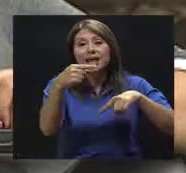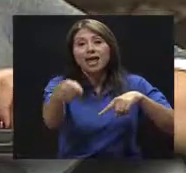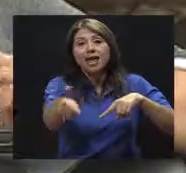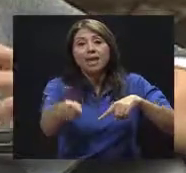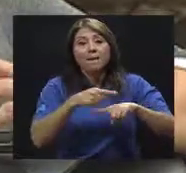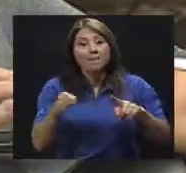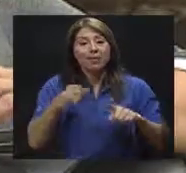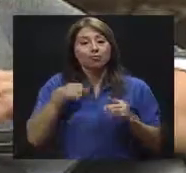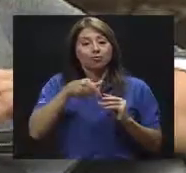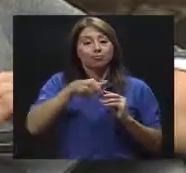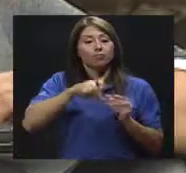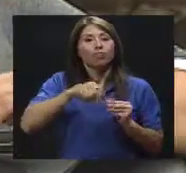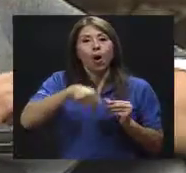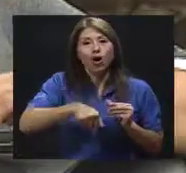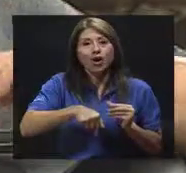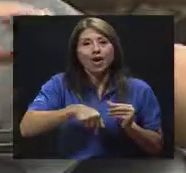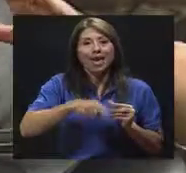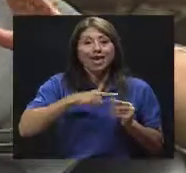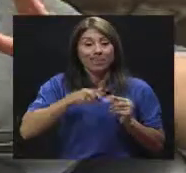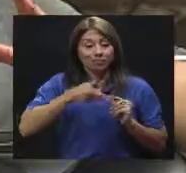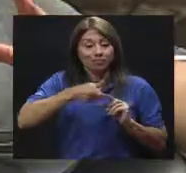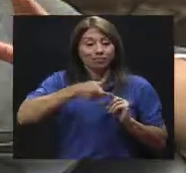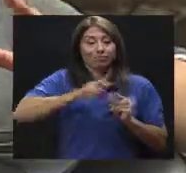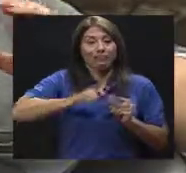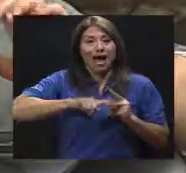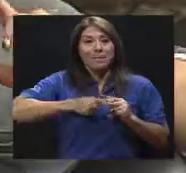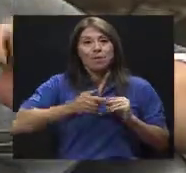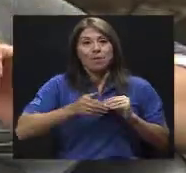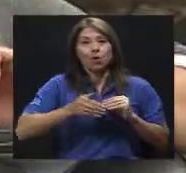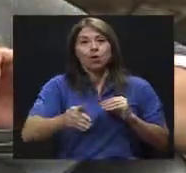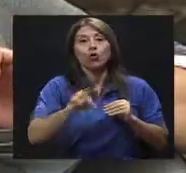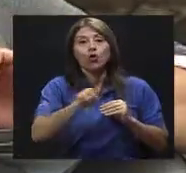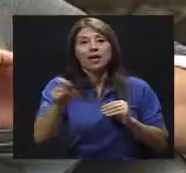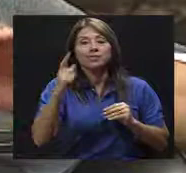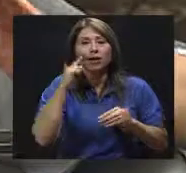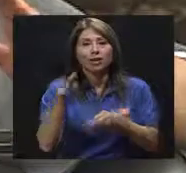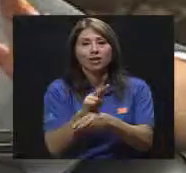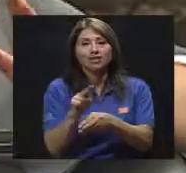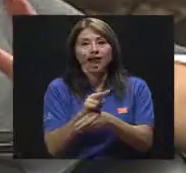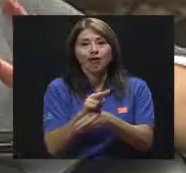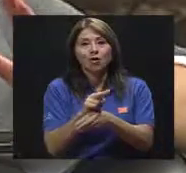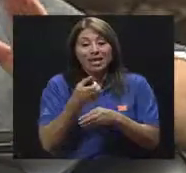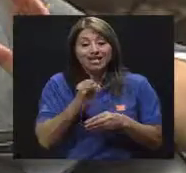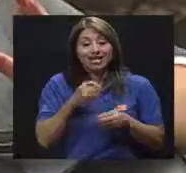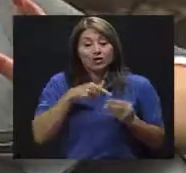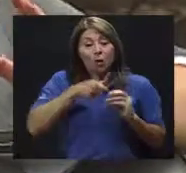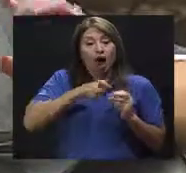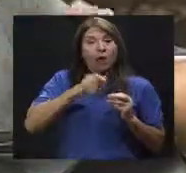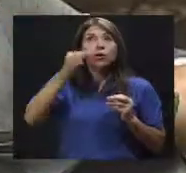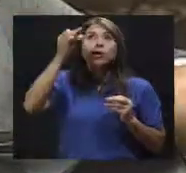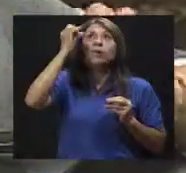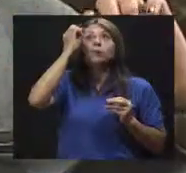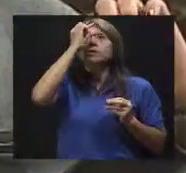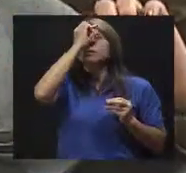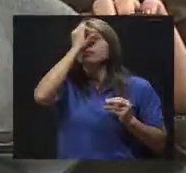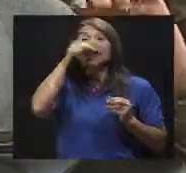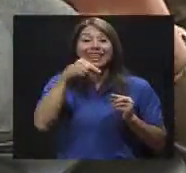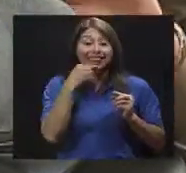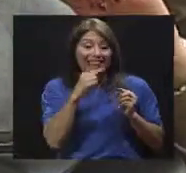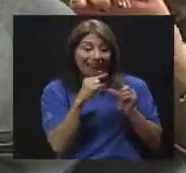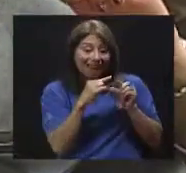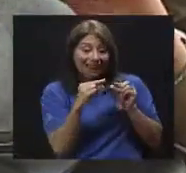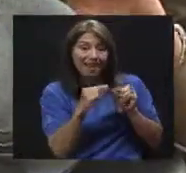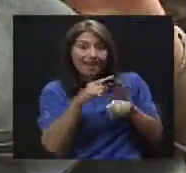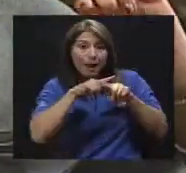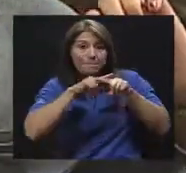pero yo lo abrí ahora. Entonces resulta que a partir de ahora yo tengo un mes para utilizarlo. A partir del día de hoy es un mes, aunque la etiqueta diga